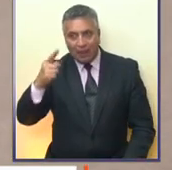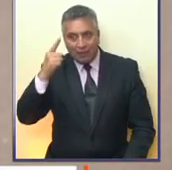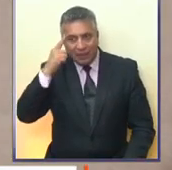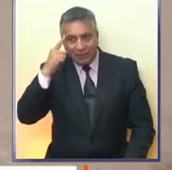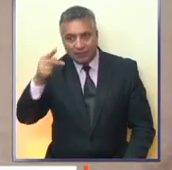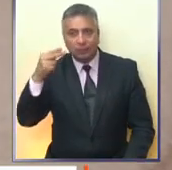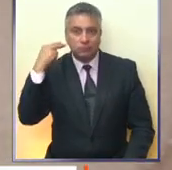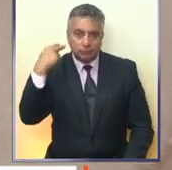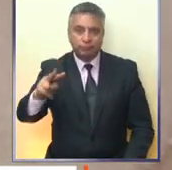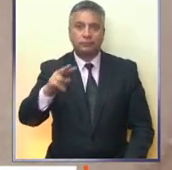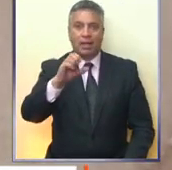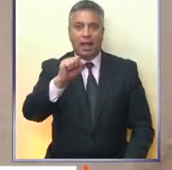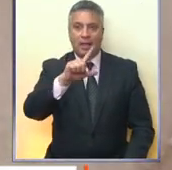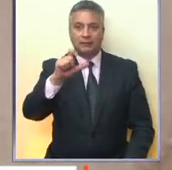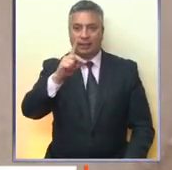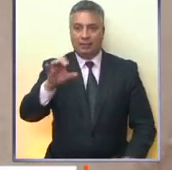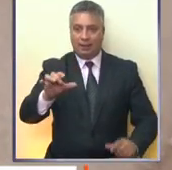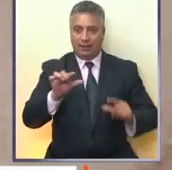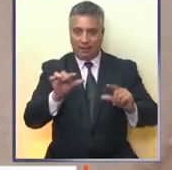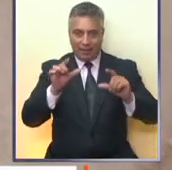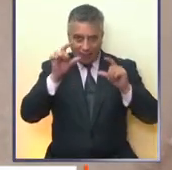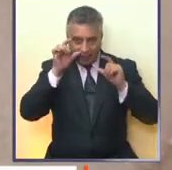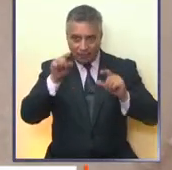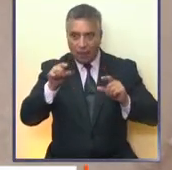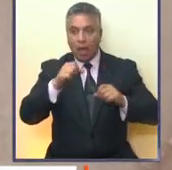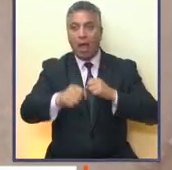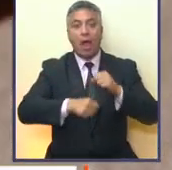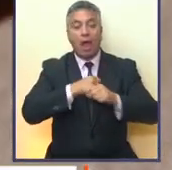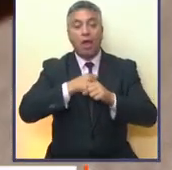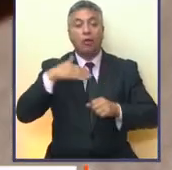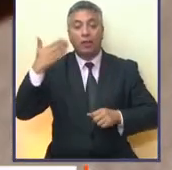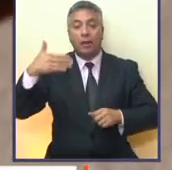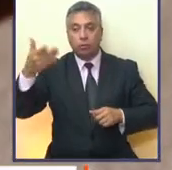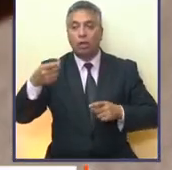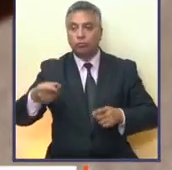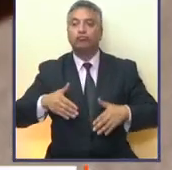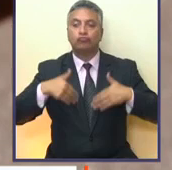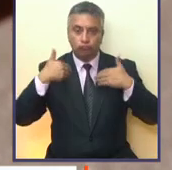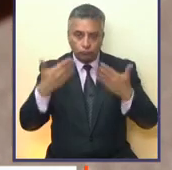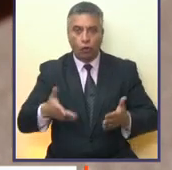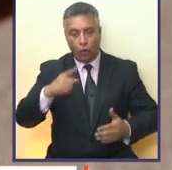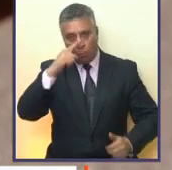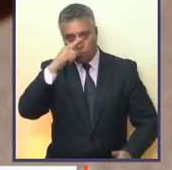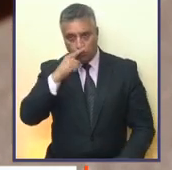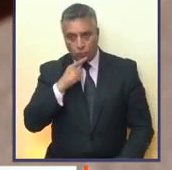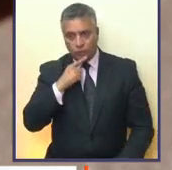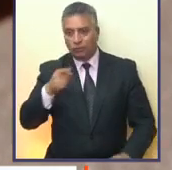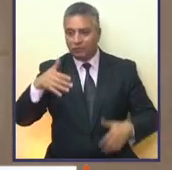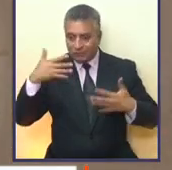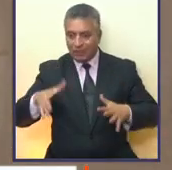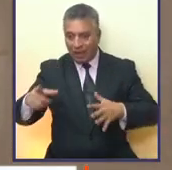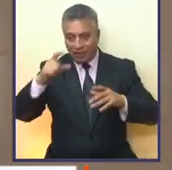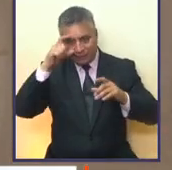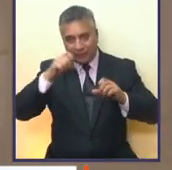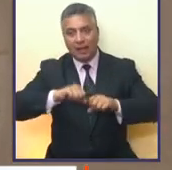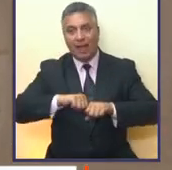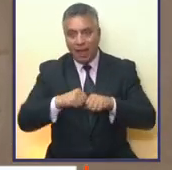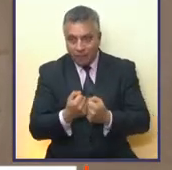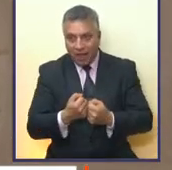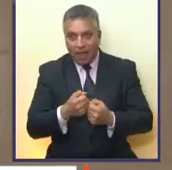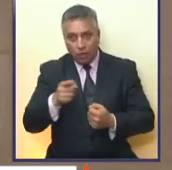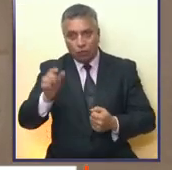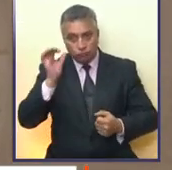a Salvador Allende. Años después, sería donado también al museo. Estaban quebrados y ella los